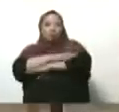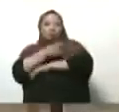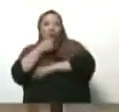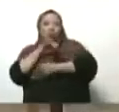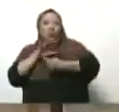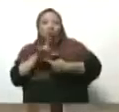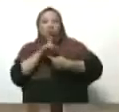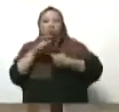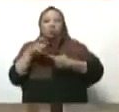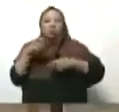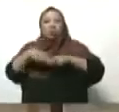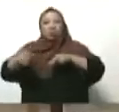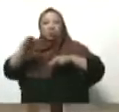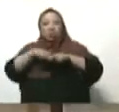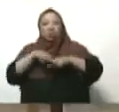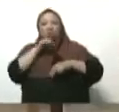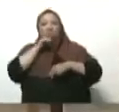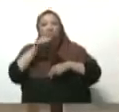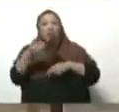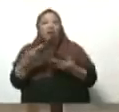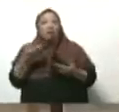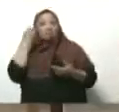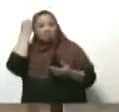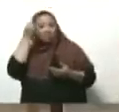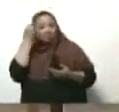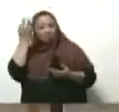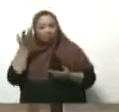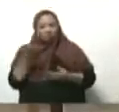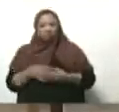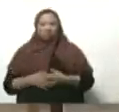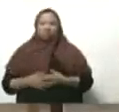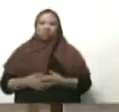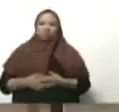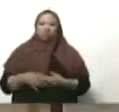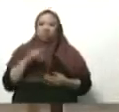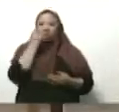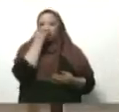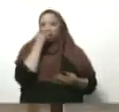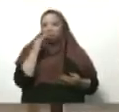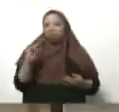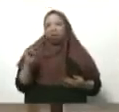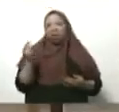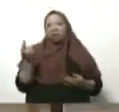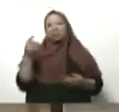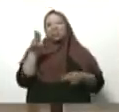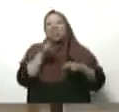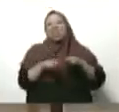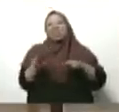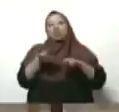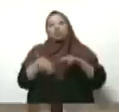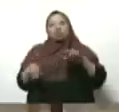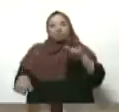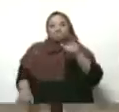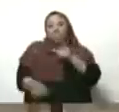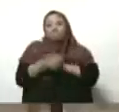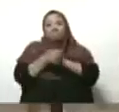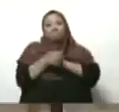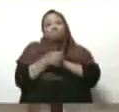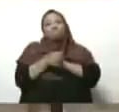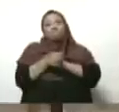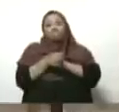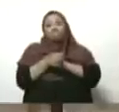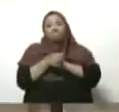trastornada mentalmente a traer menores de edad para abusar de ellos